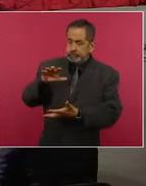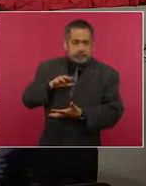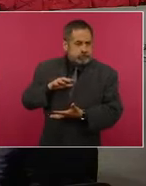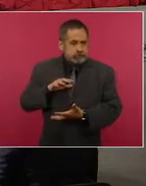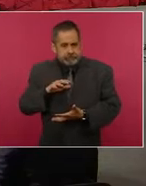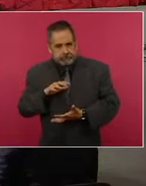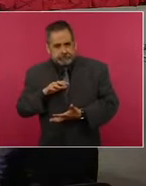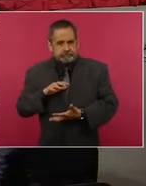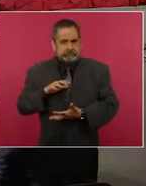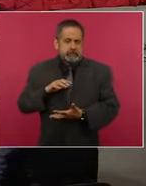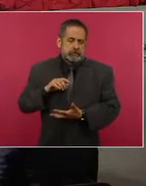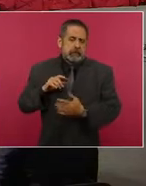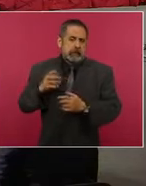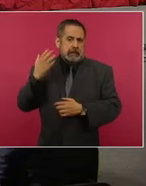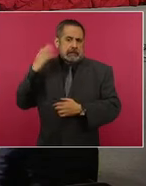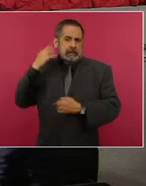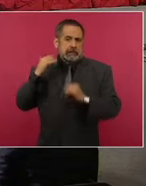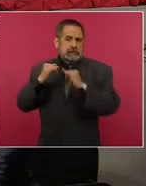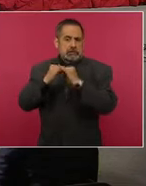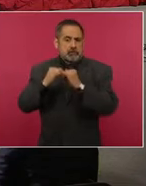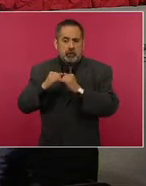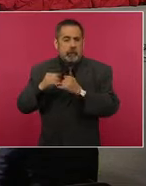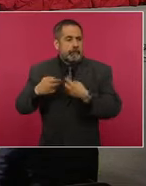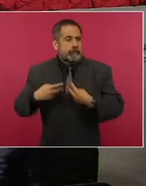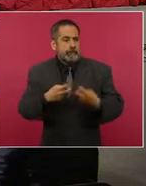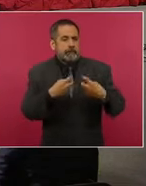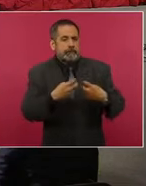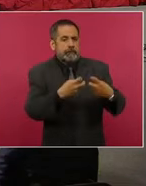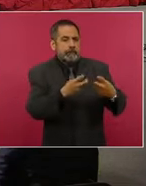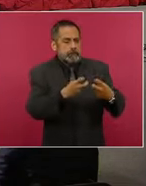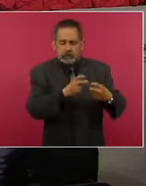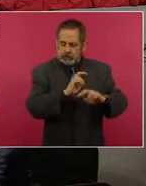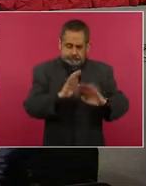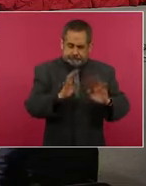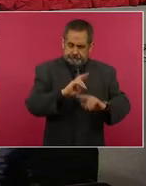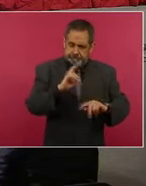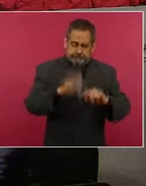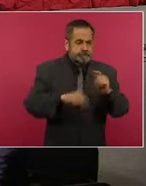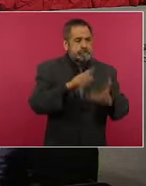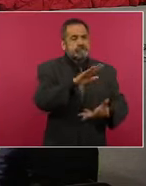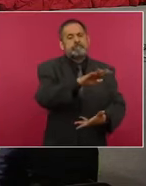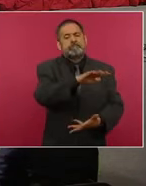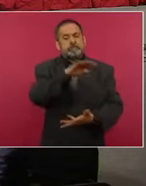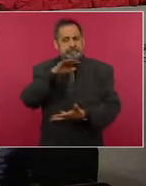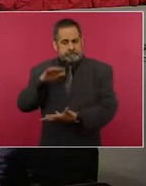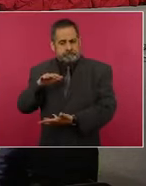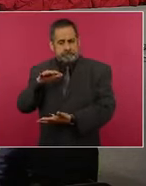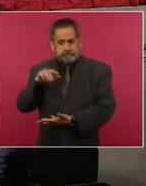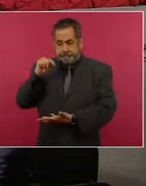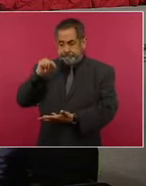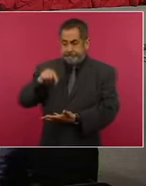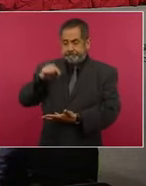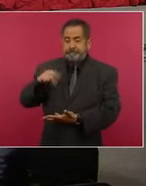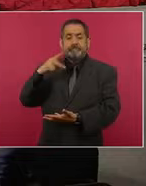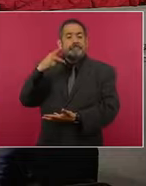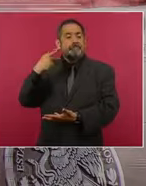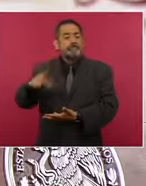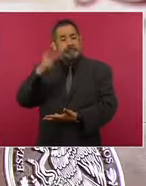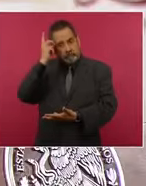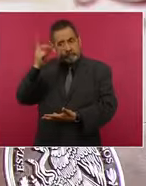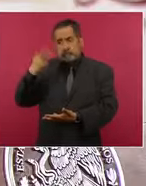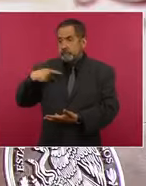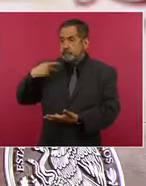víctima al instituto, por ser fondos que habían salido de ahí, y como saben, el dinero del Infonavit es dinero de los